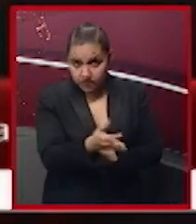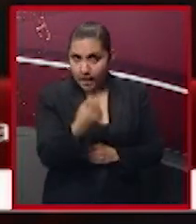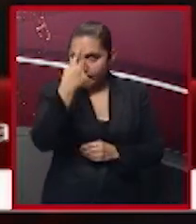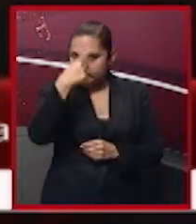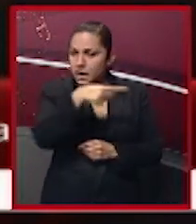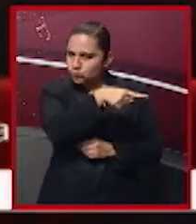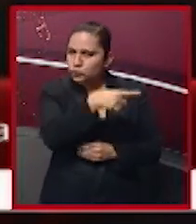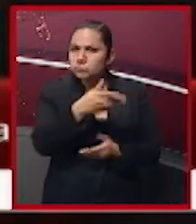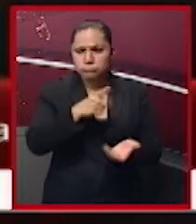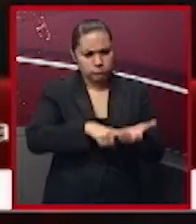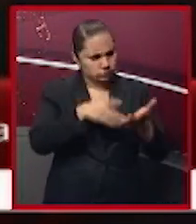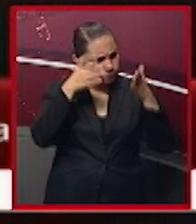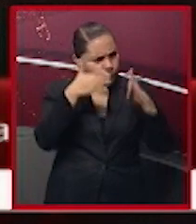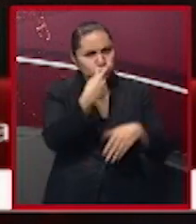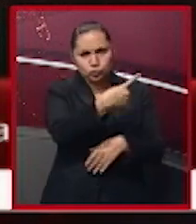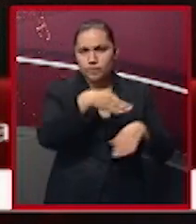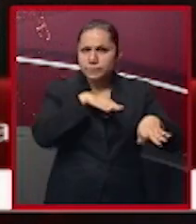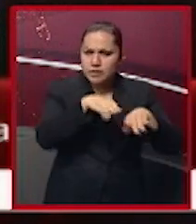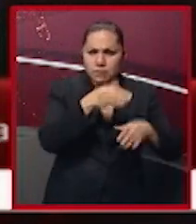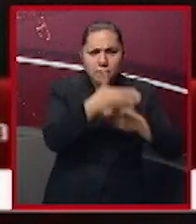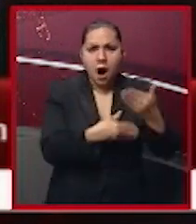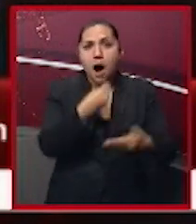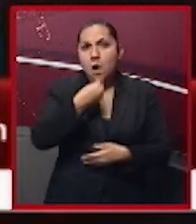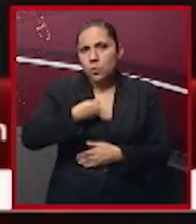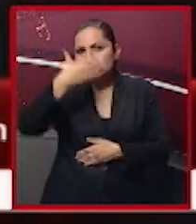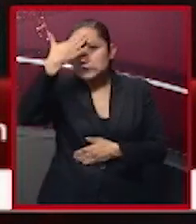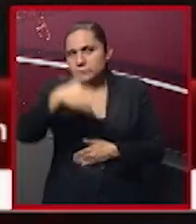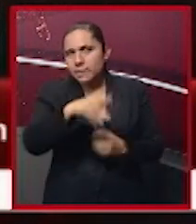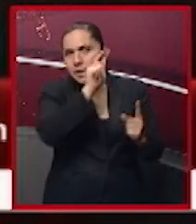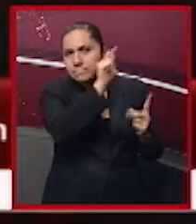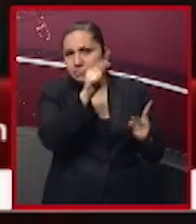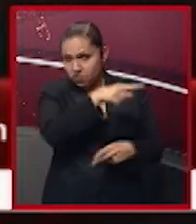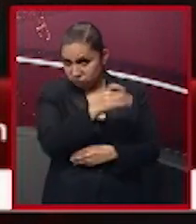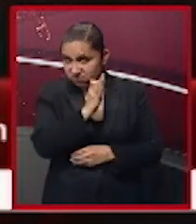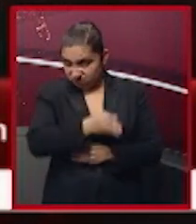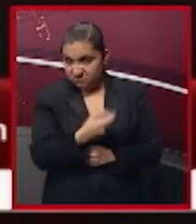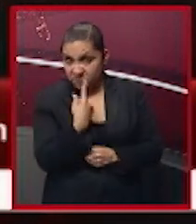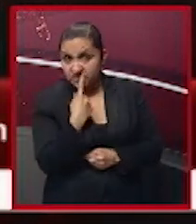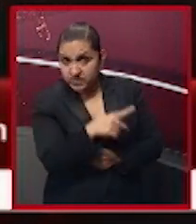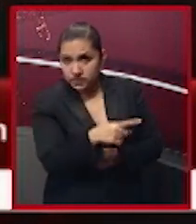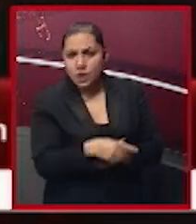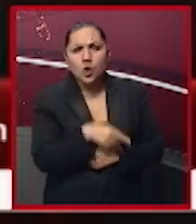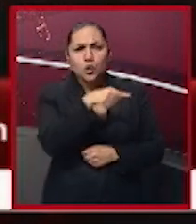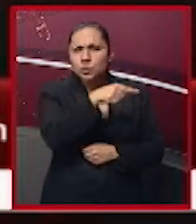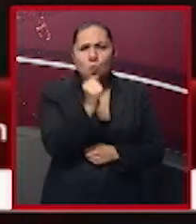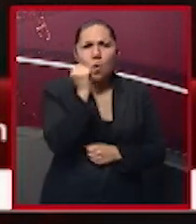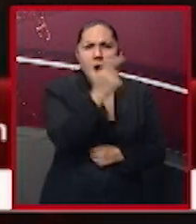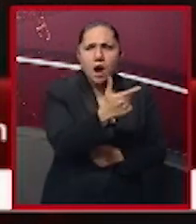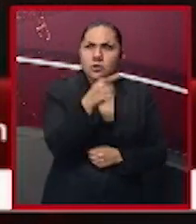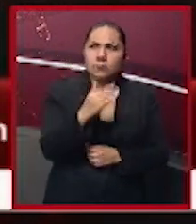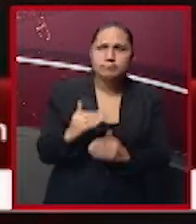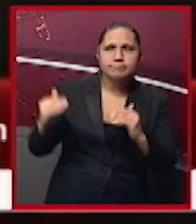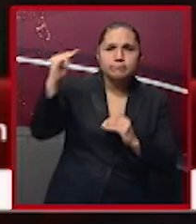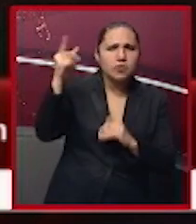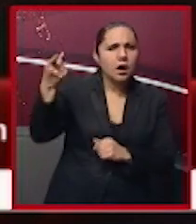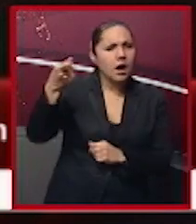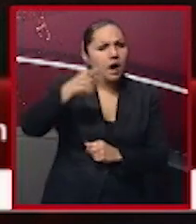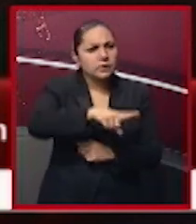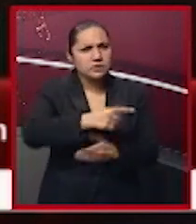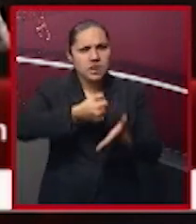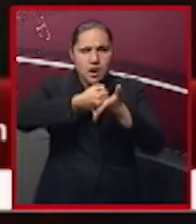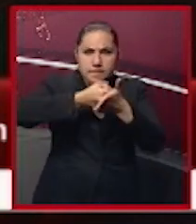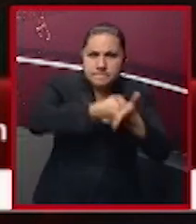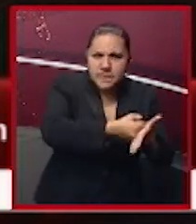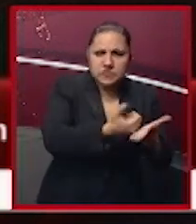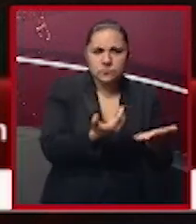libre y en conciencia sobre estos hechos? ¿Ha recibido usted presiones de algún tipo y del más alto nivel para ocultar